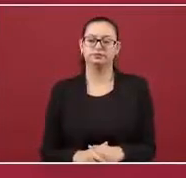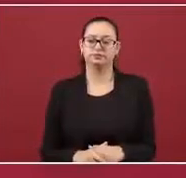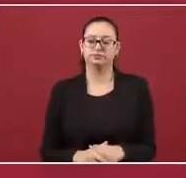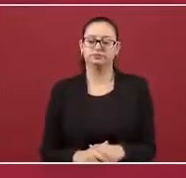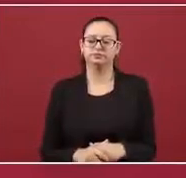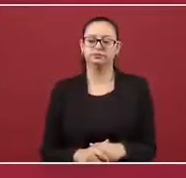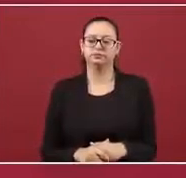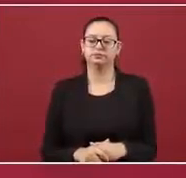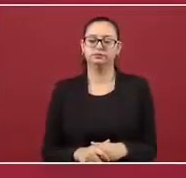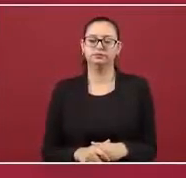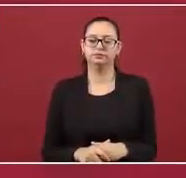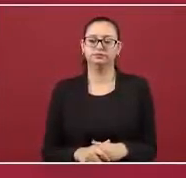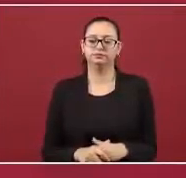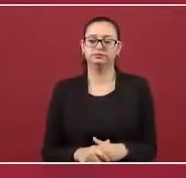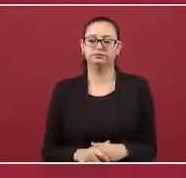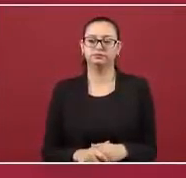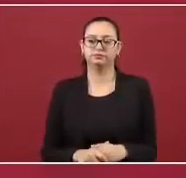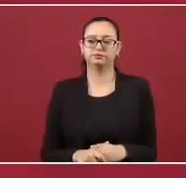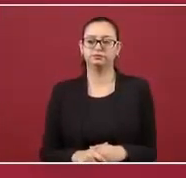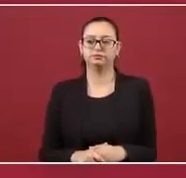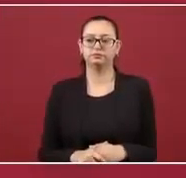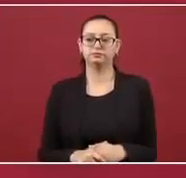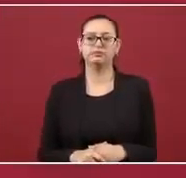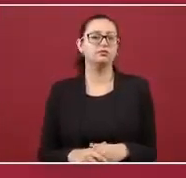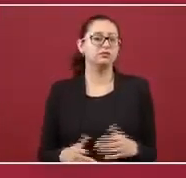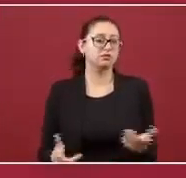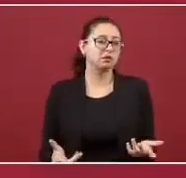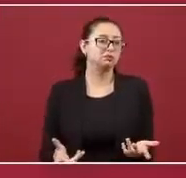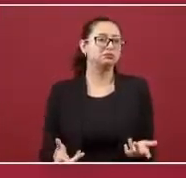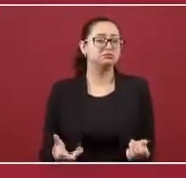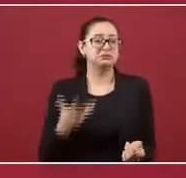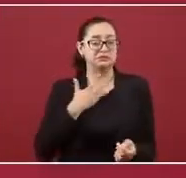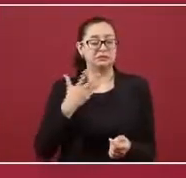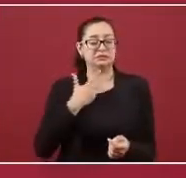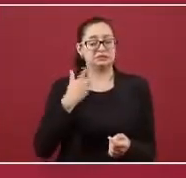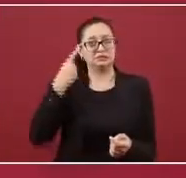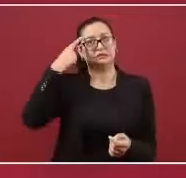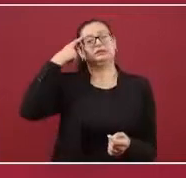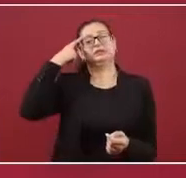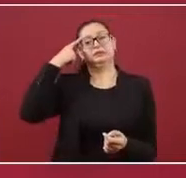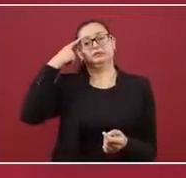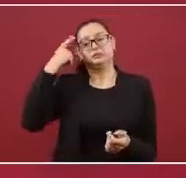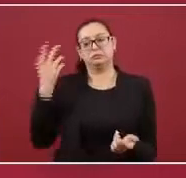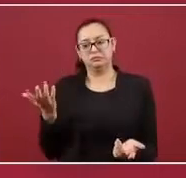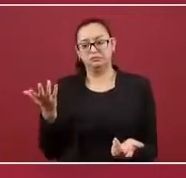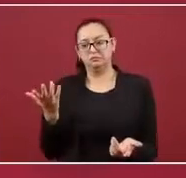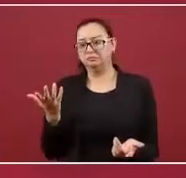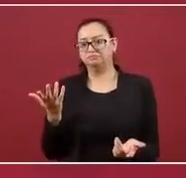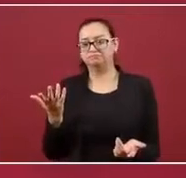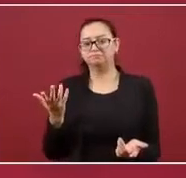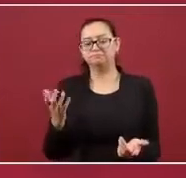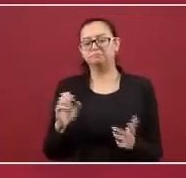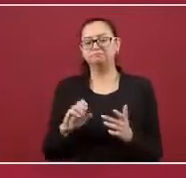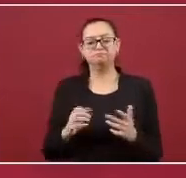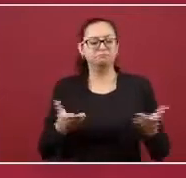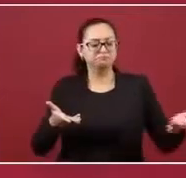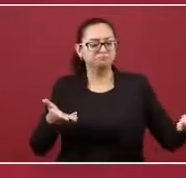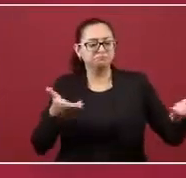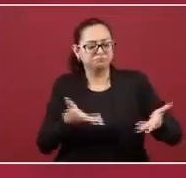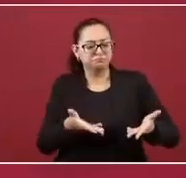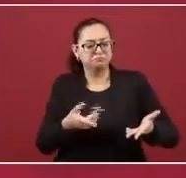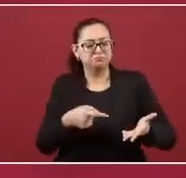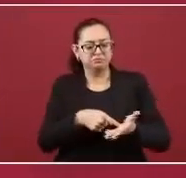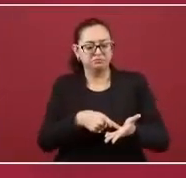un criterio que aplico desde hace mucho tiempo. Si alguien me presenta a mí una